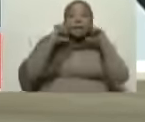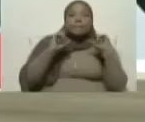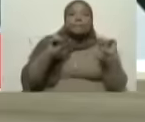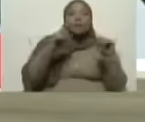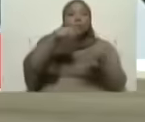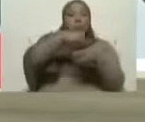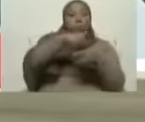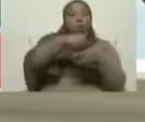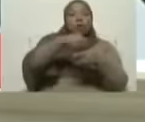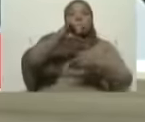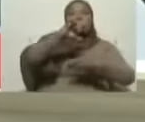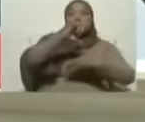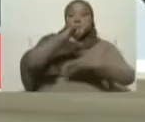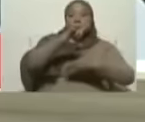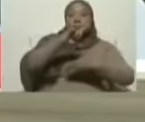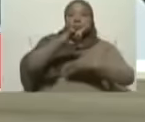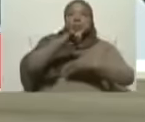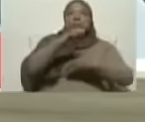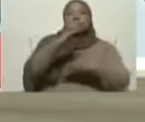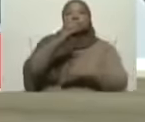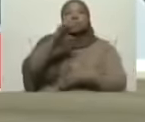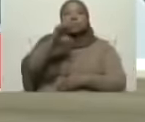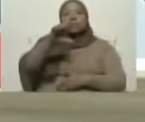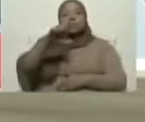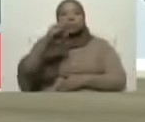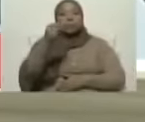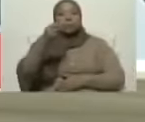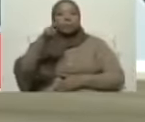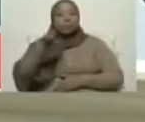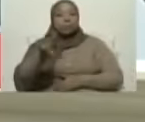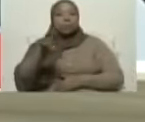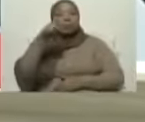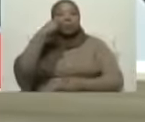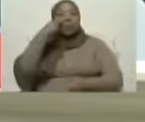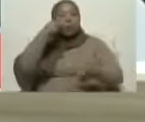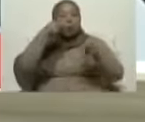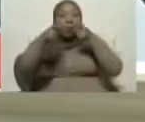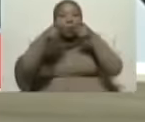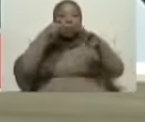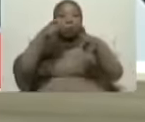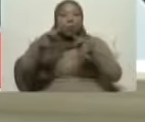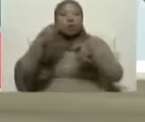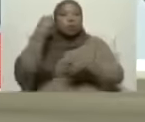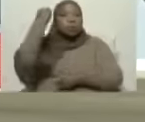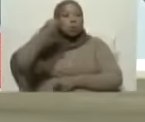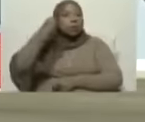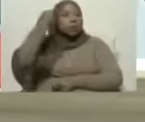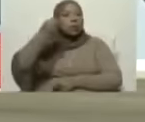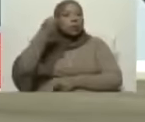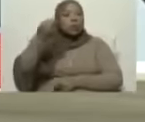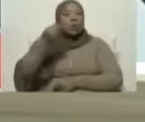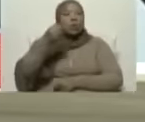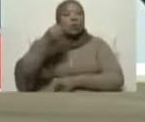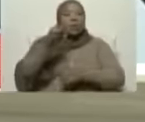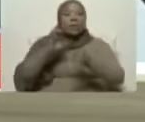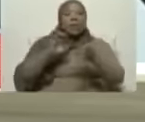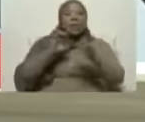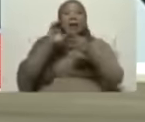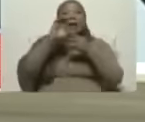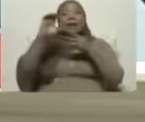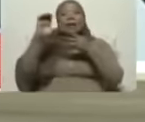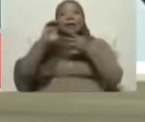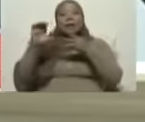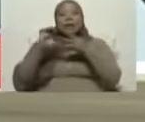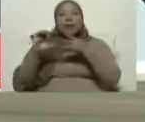de Latinoamérica, CELAC, y el Observatorio del Pensamiento Estratégico para la